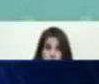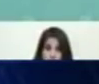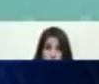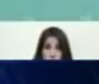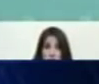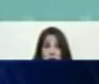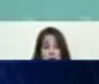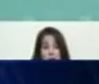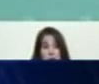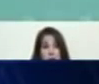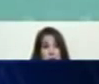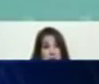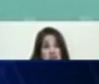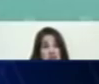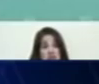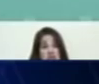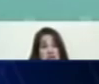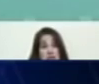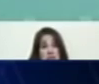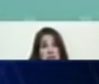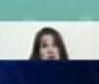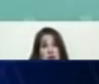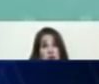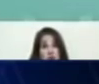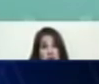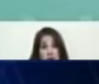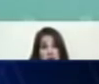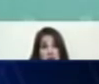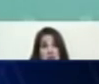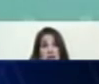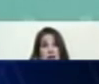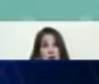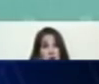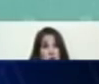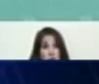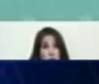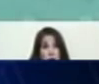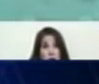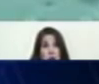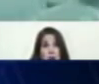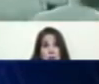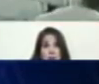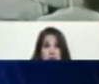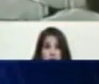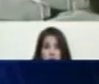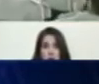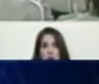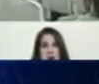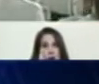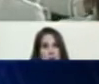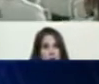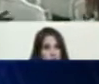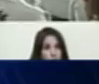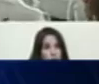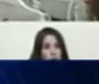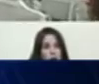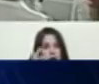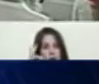una solicitud de 639 millones de bolívares aprobado para la mujer